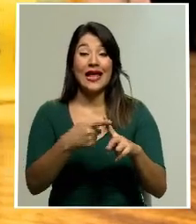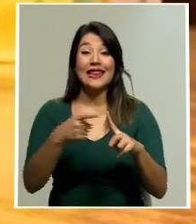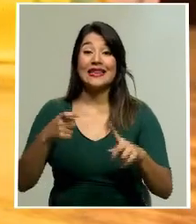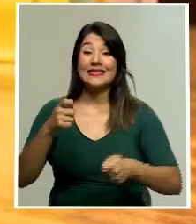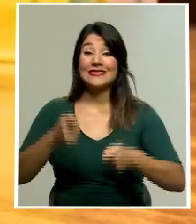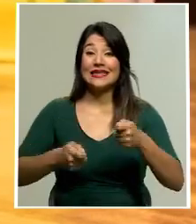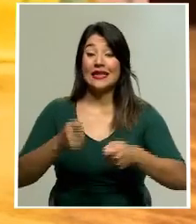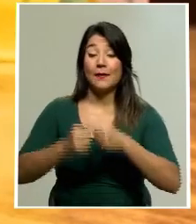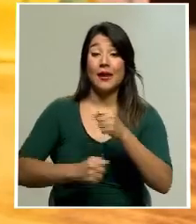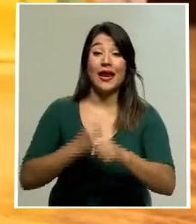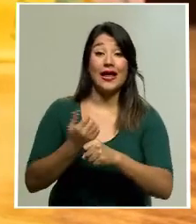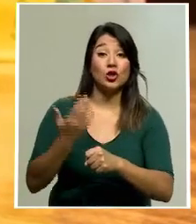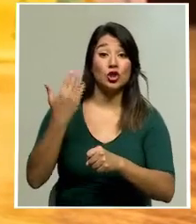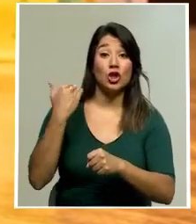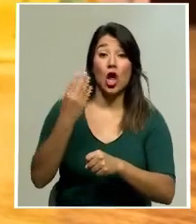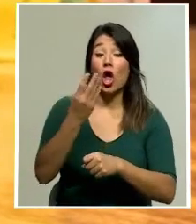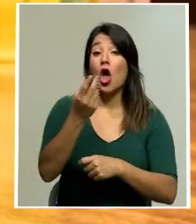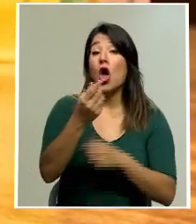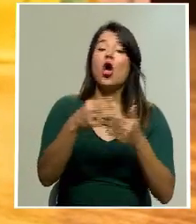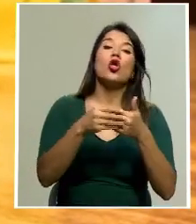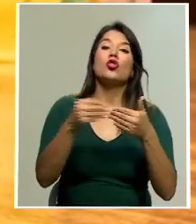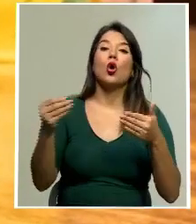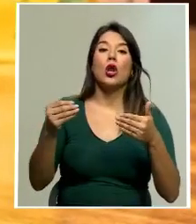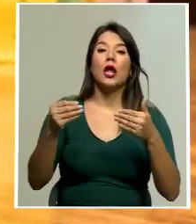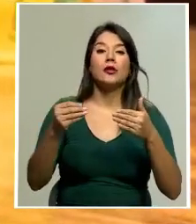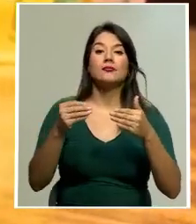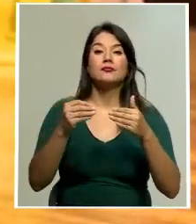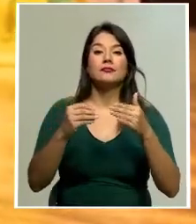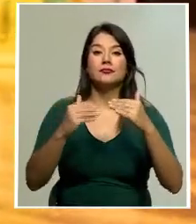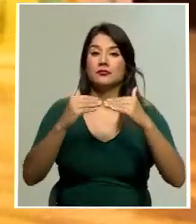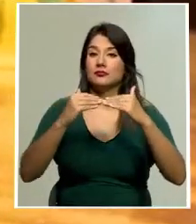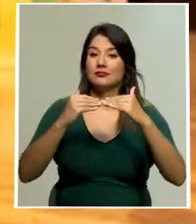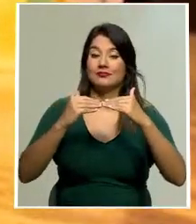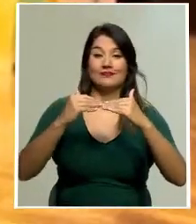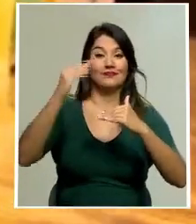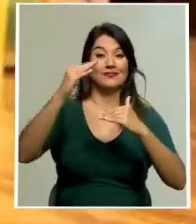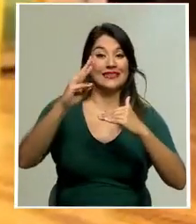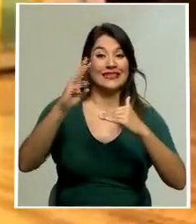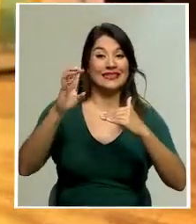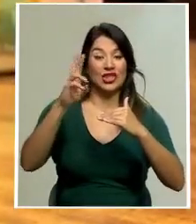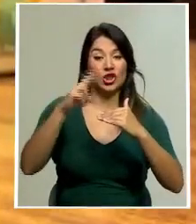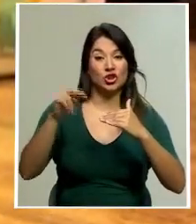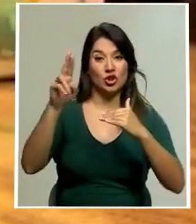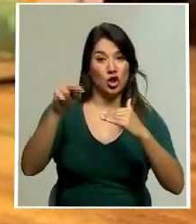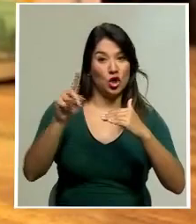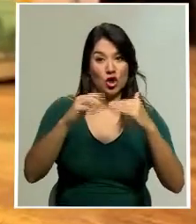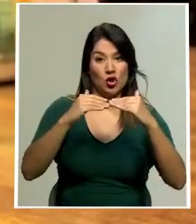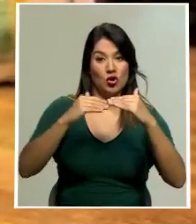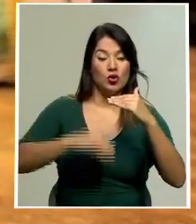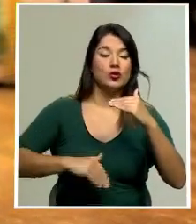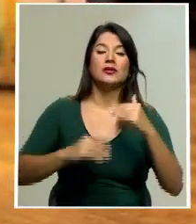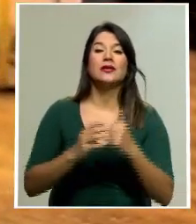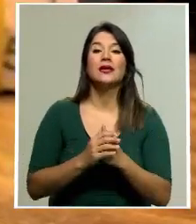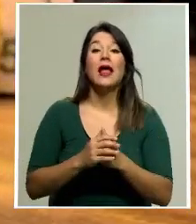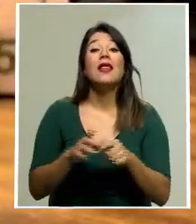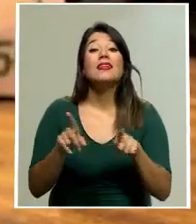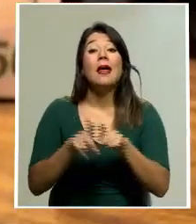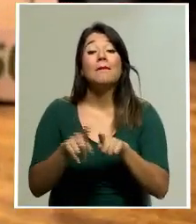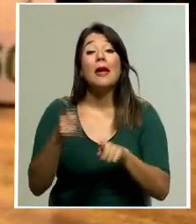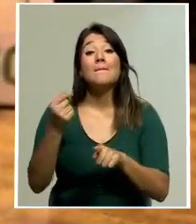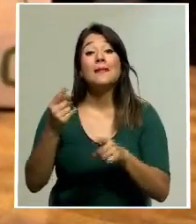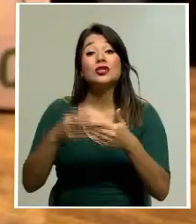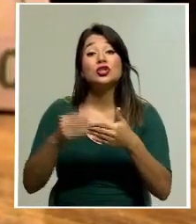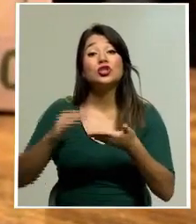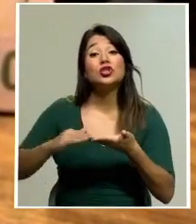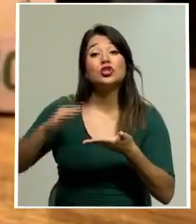año anterior, el dólar no baja de 600 colones. El economista Pablo Arias afirma que otro factor para que el tipo de cambio suba es el alto precio